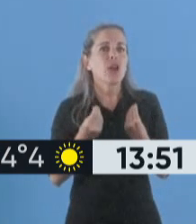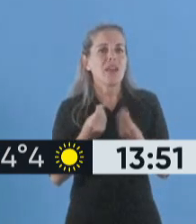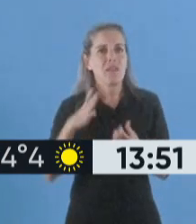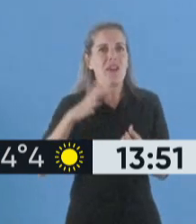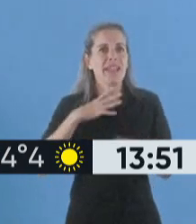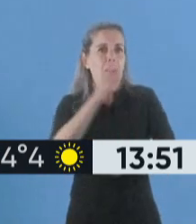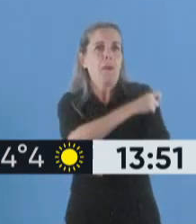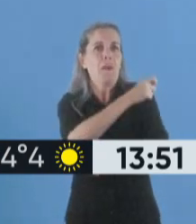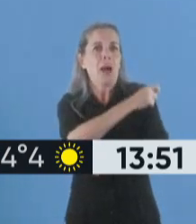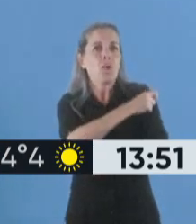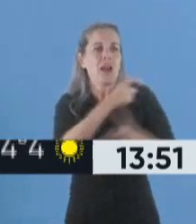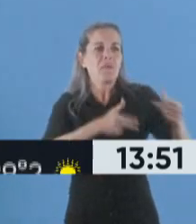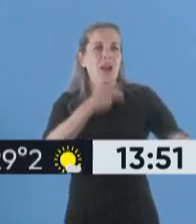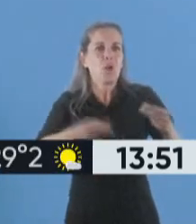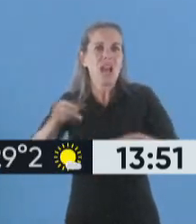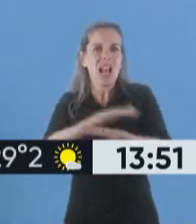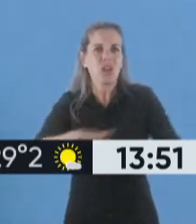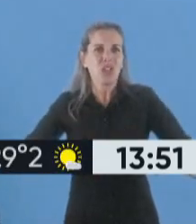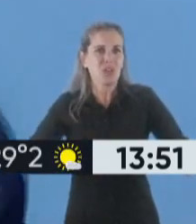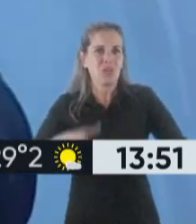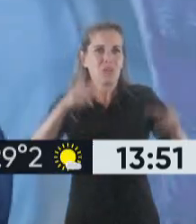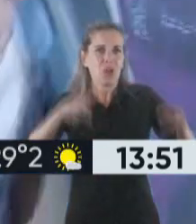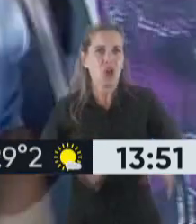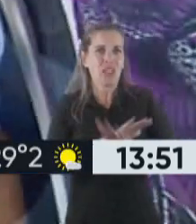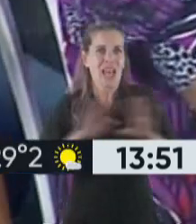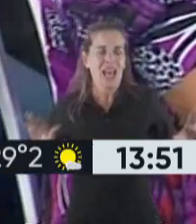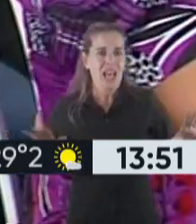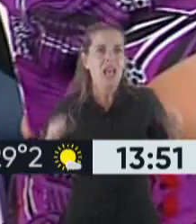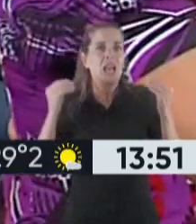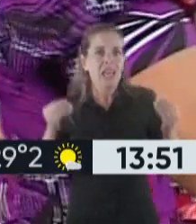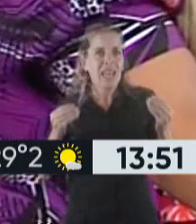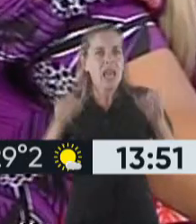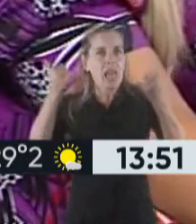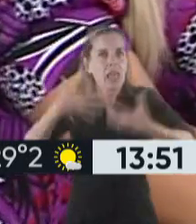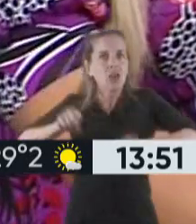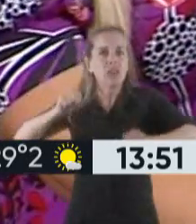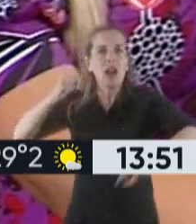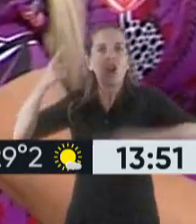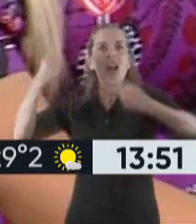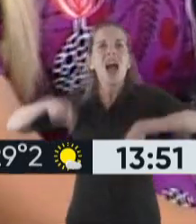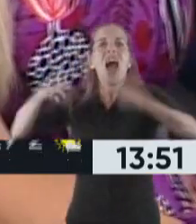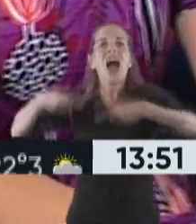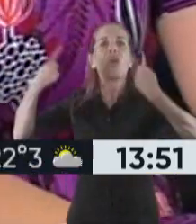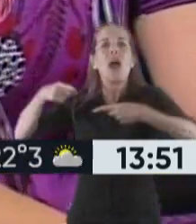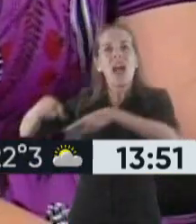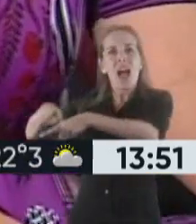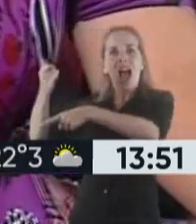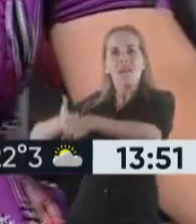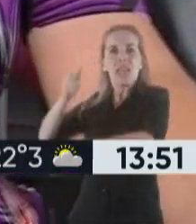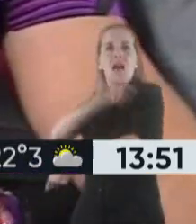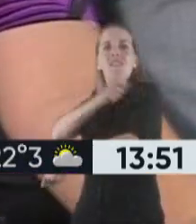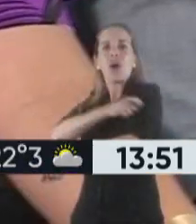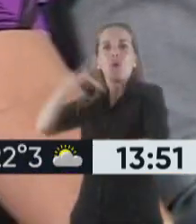los chicos de sarampión, mientras las vacunas de sarampión se pudrían en la aduana.